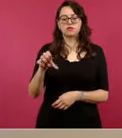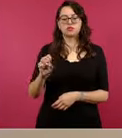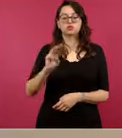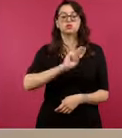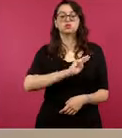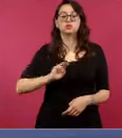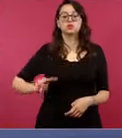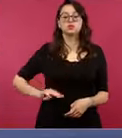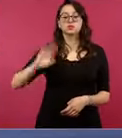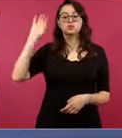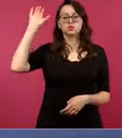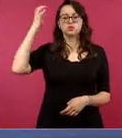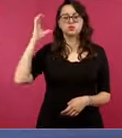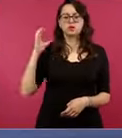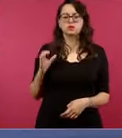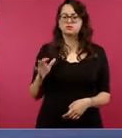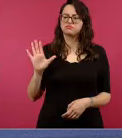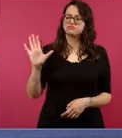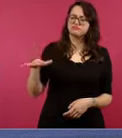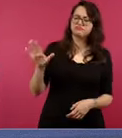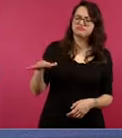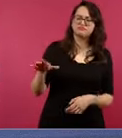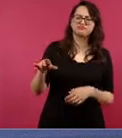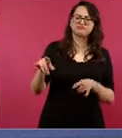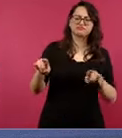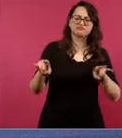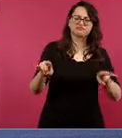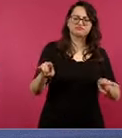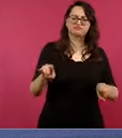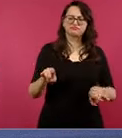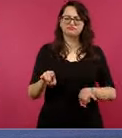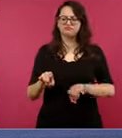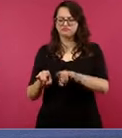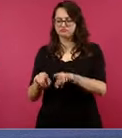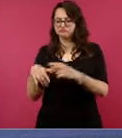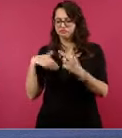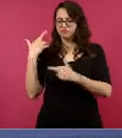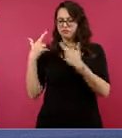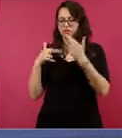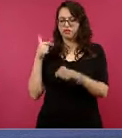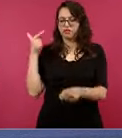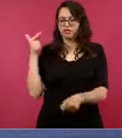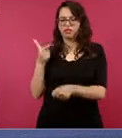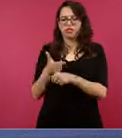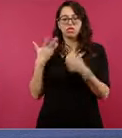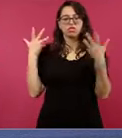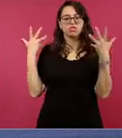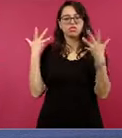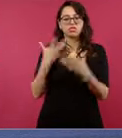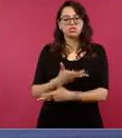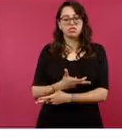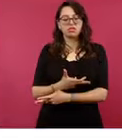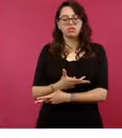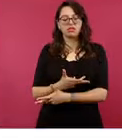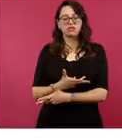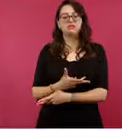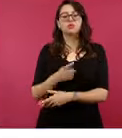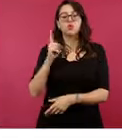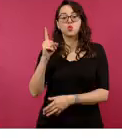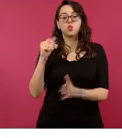marcan el alto al automóvil que era conducido por David. Al revisar la unidad, se localizaron en compartimentos ocultos